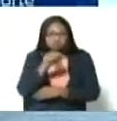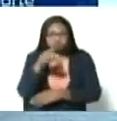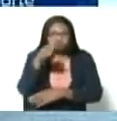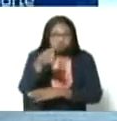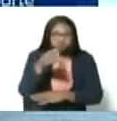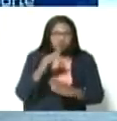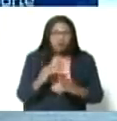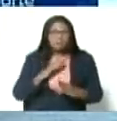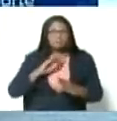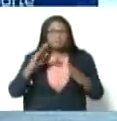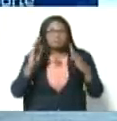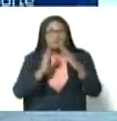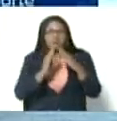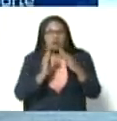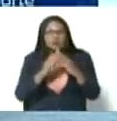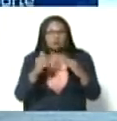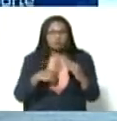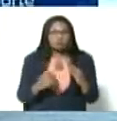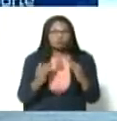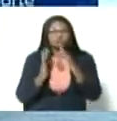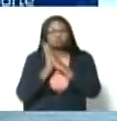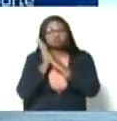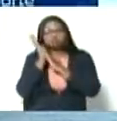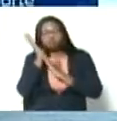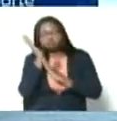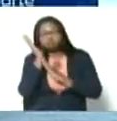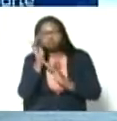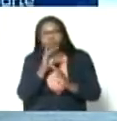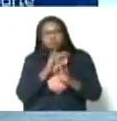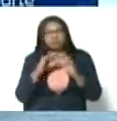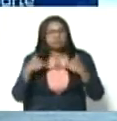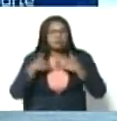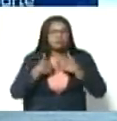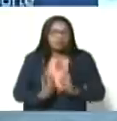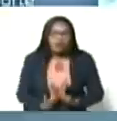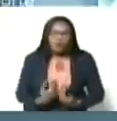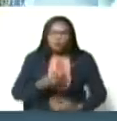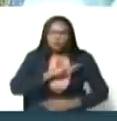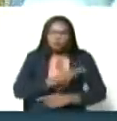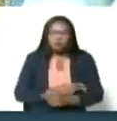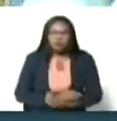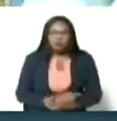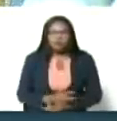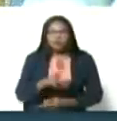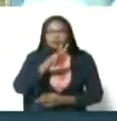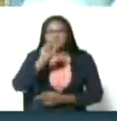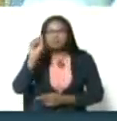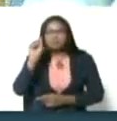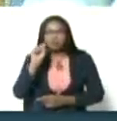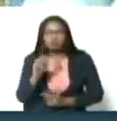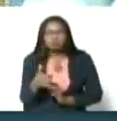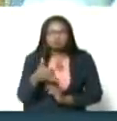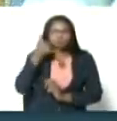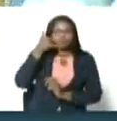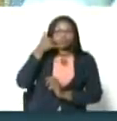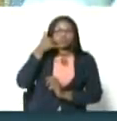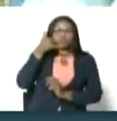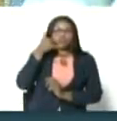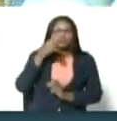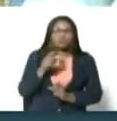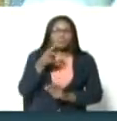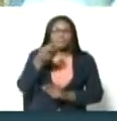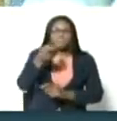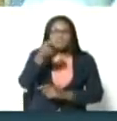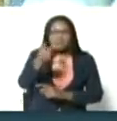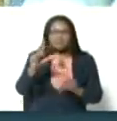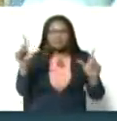casa, me acosté, nocao, y como a la media hora me llamaron, prende el